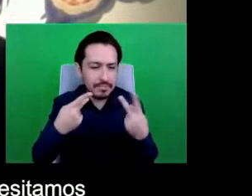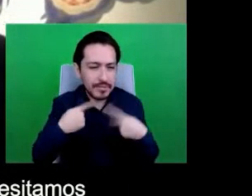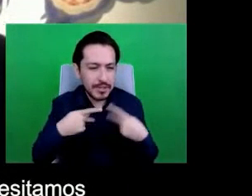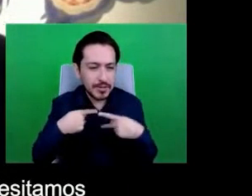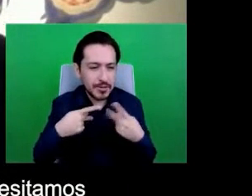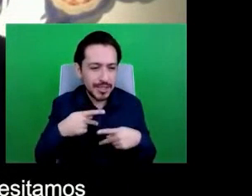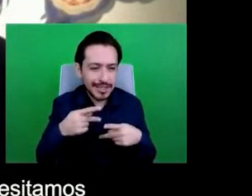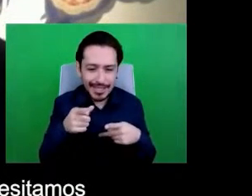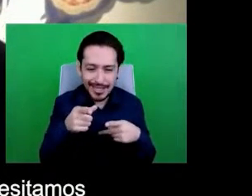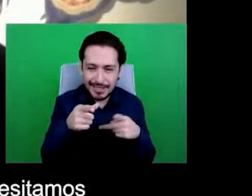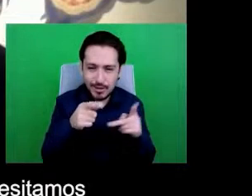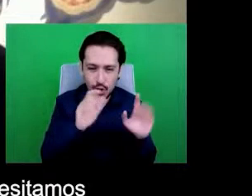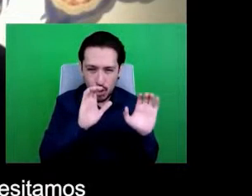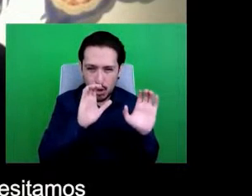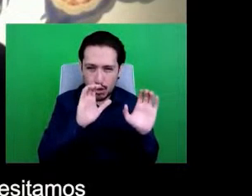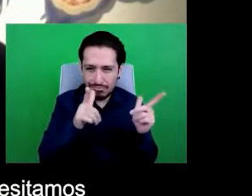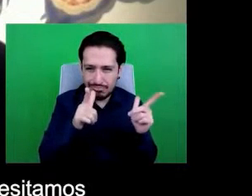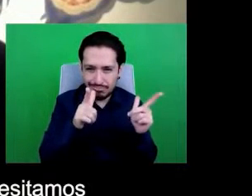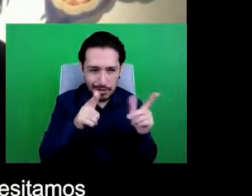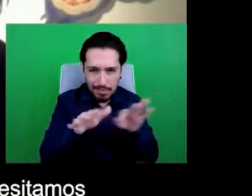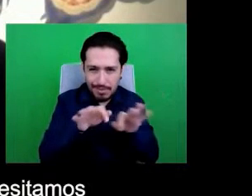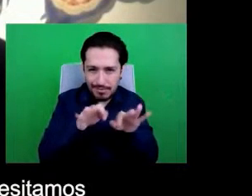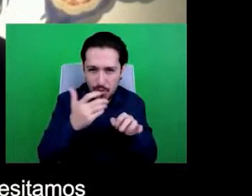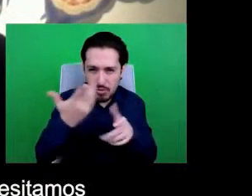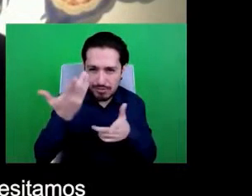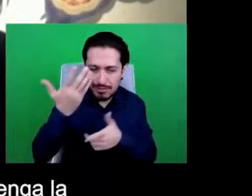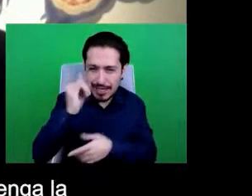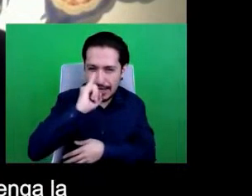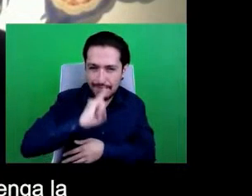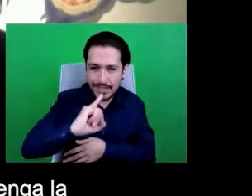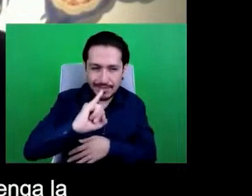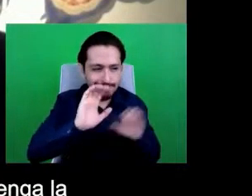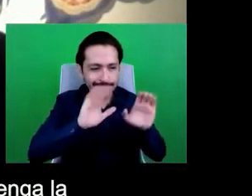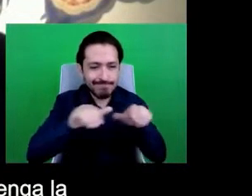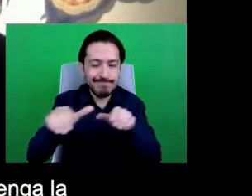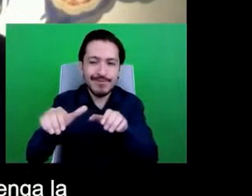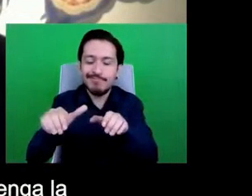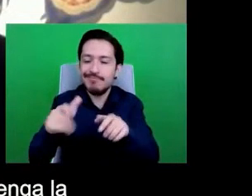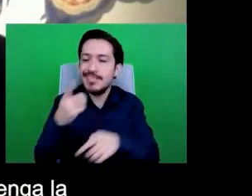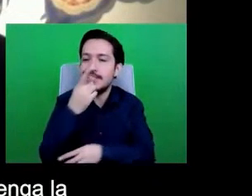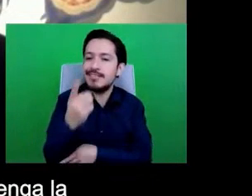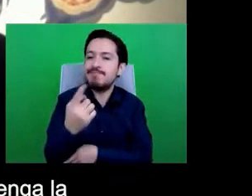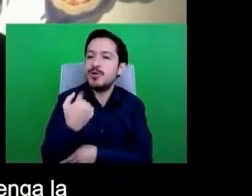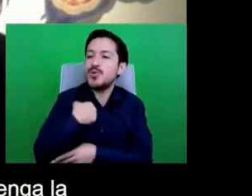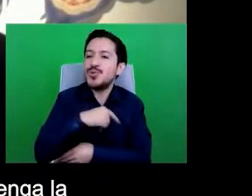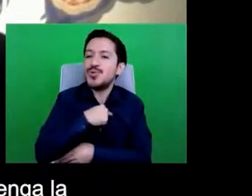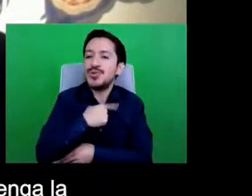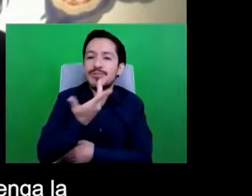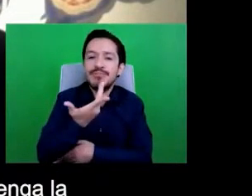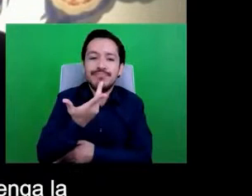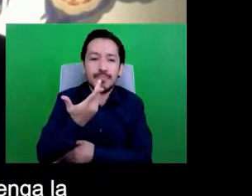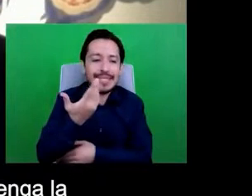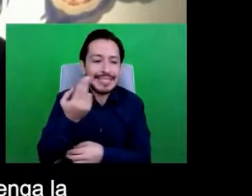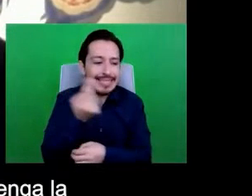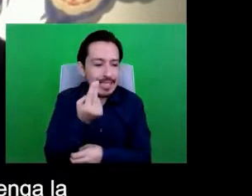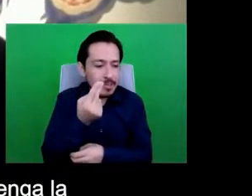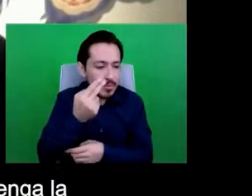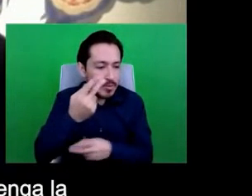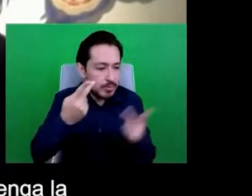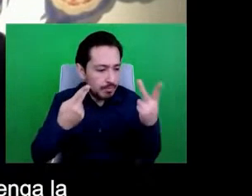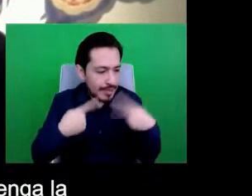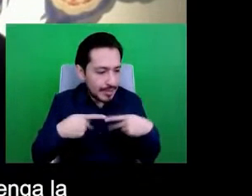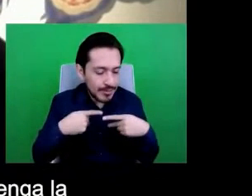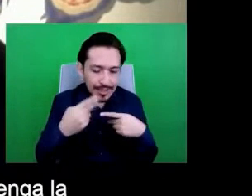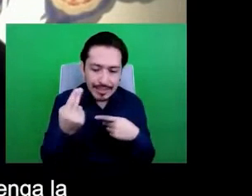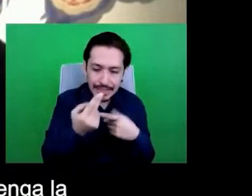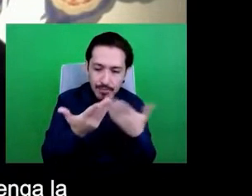poder construir una economía futura necesitamos personas que piensen de forma creativa, crítica, que sepan cómo trabajar